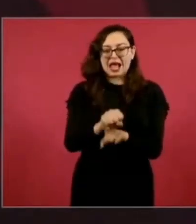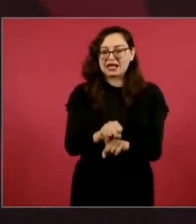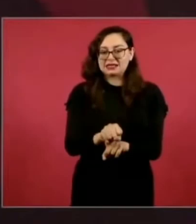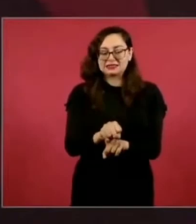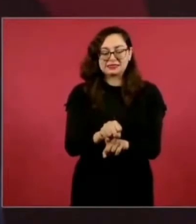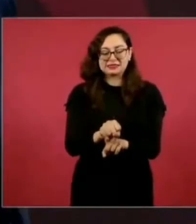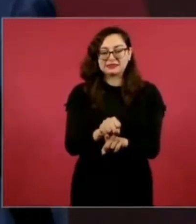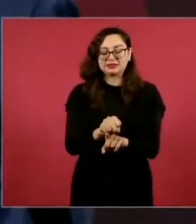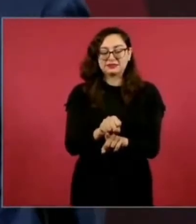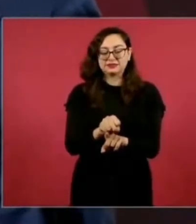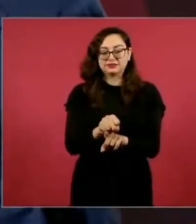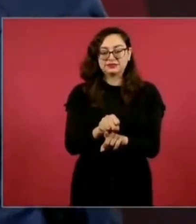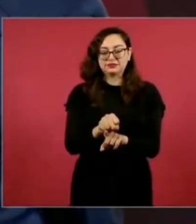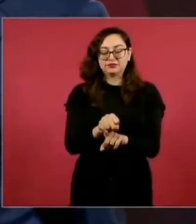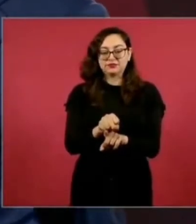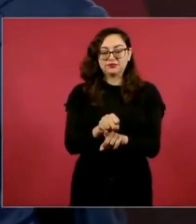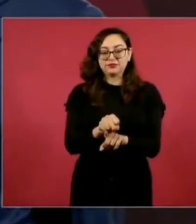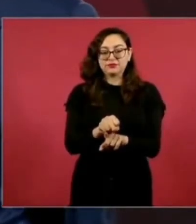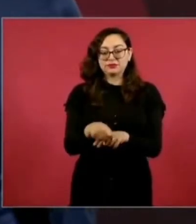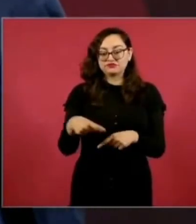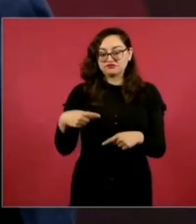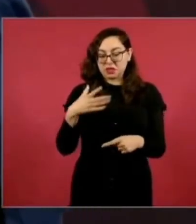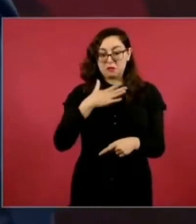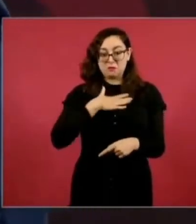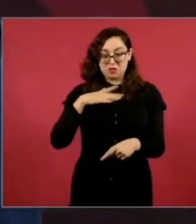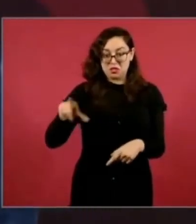Vamos a llegar al fin del sexenio